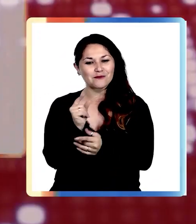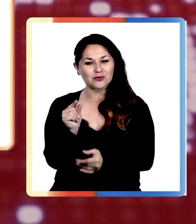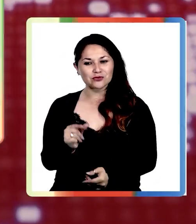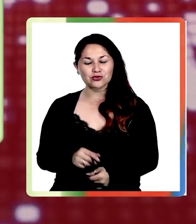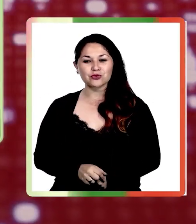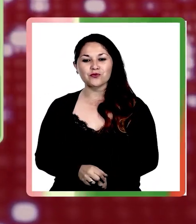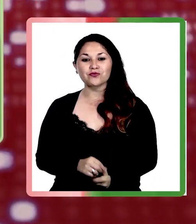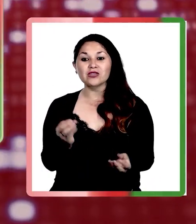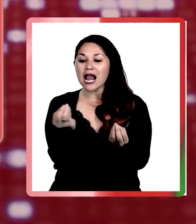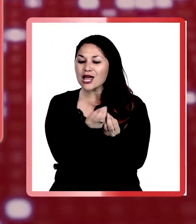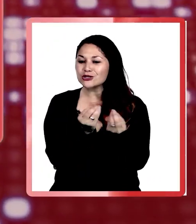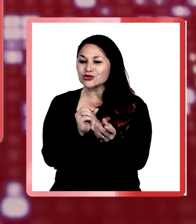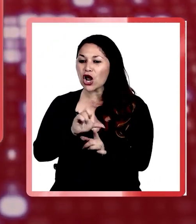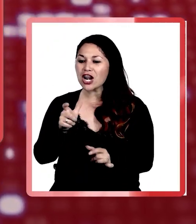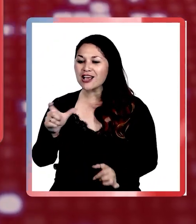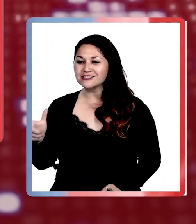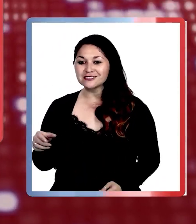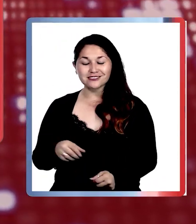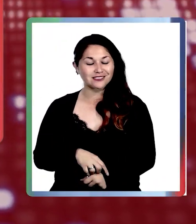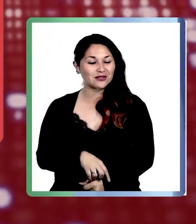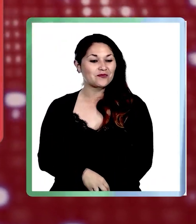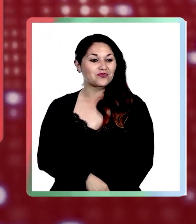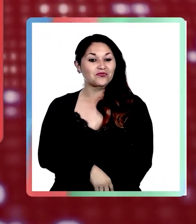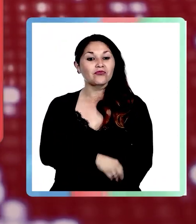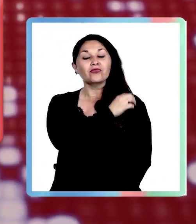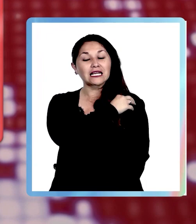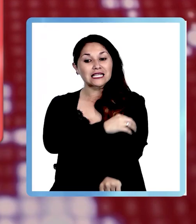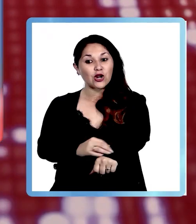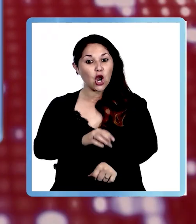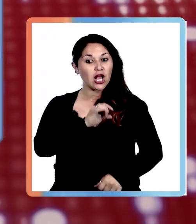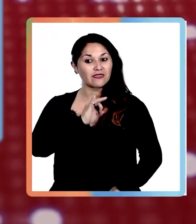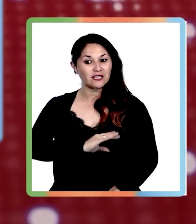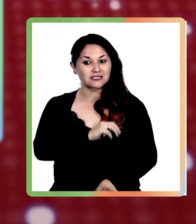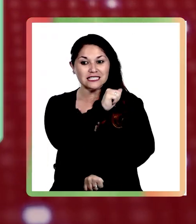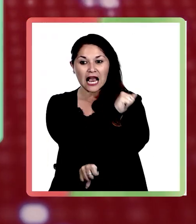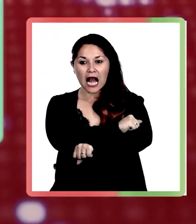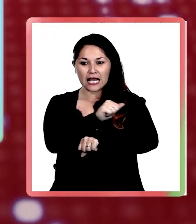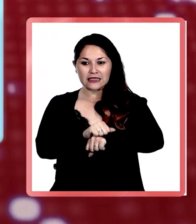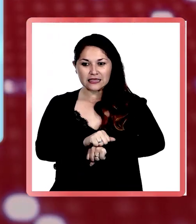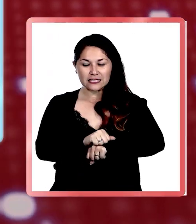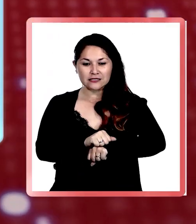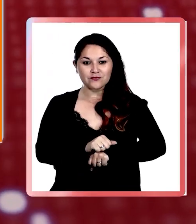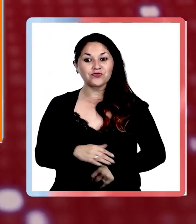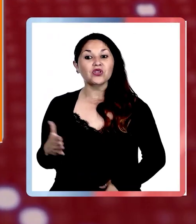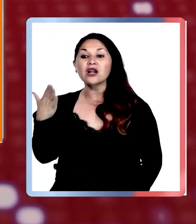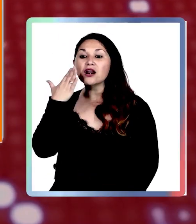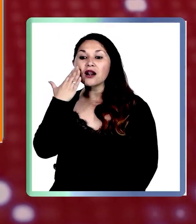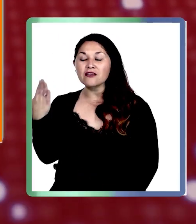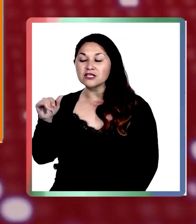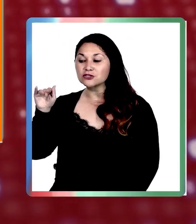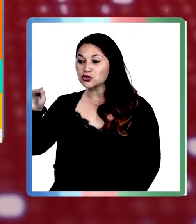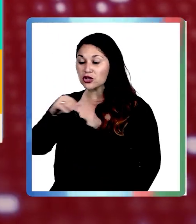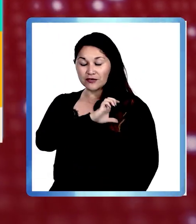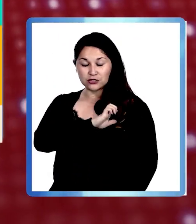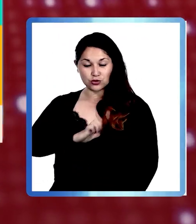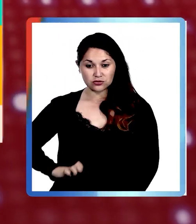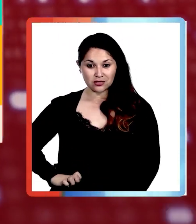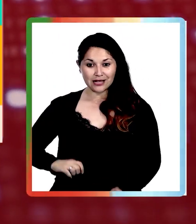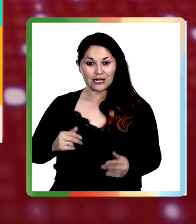pronto. Asociación Regional de Canales de Televisión de Señal Abierta de Chile, Arcatel y Beneficios Banco